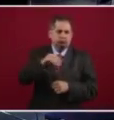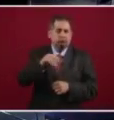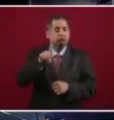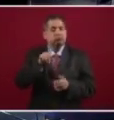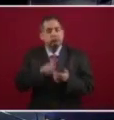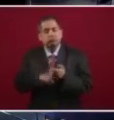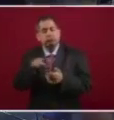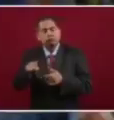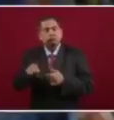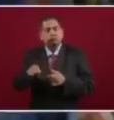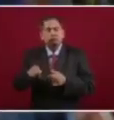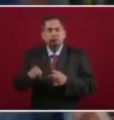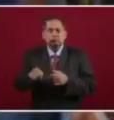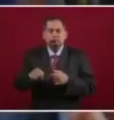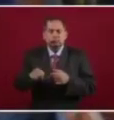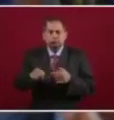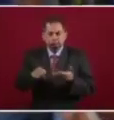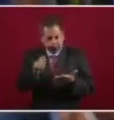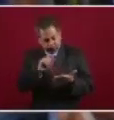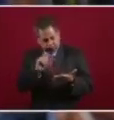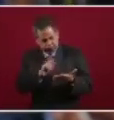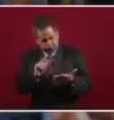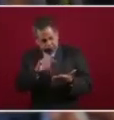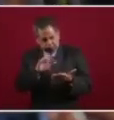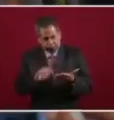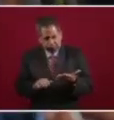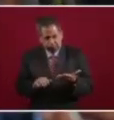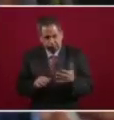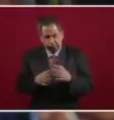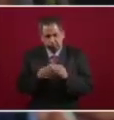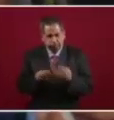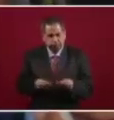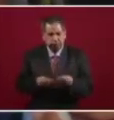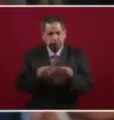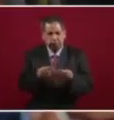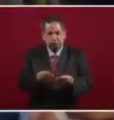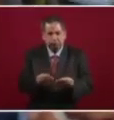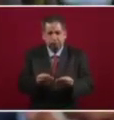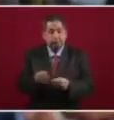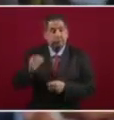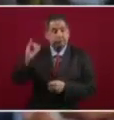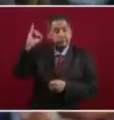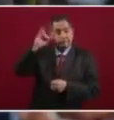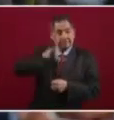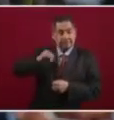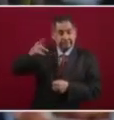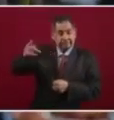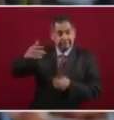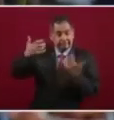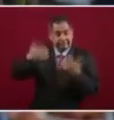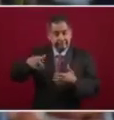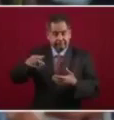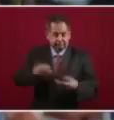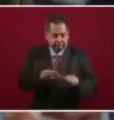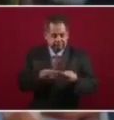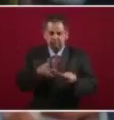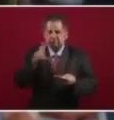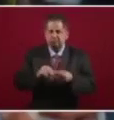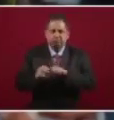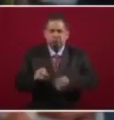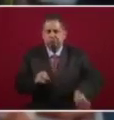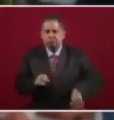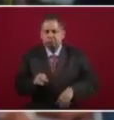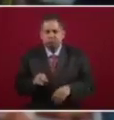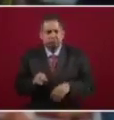en la redacción mis notas eran tiradas por el jefe de redacción y decía: